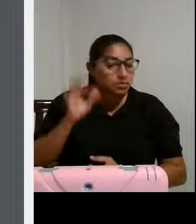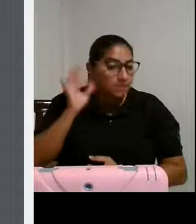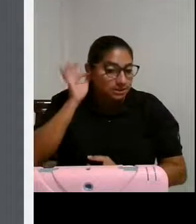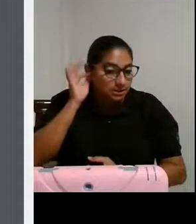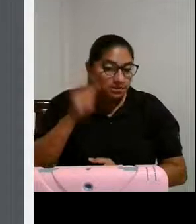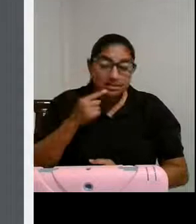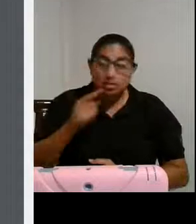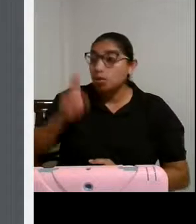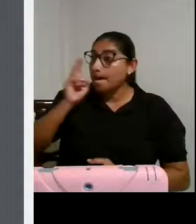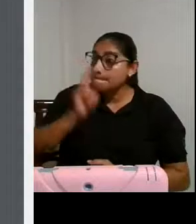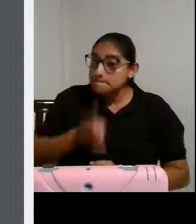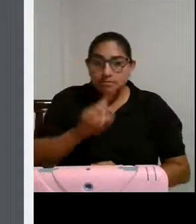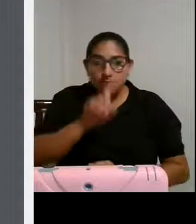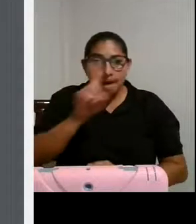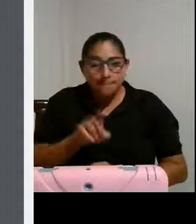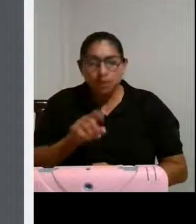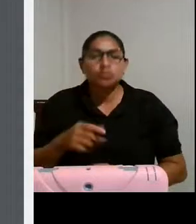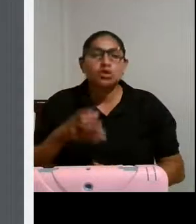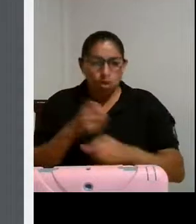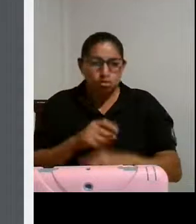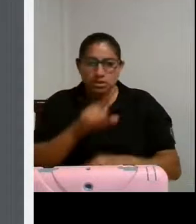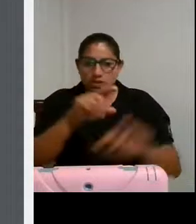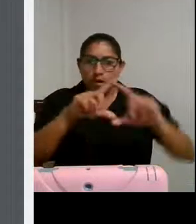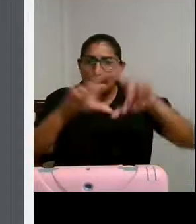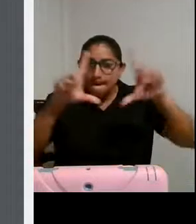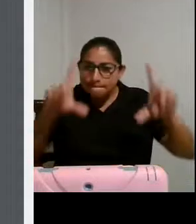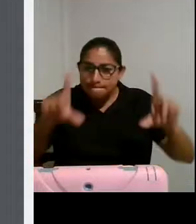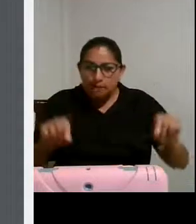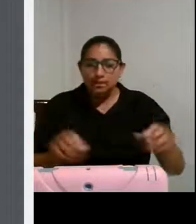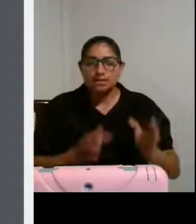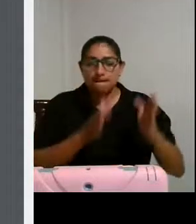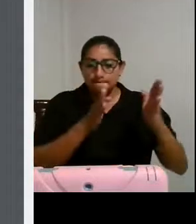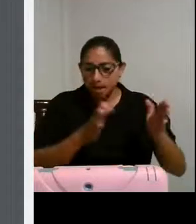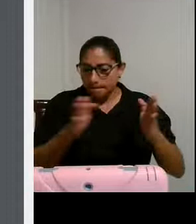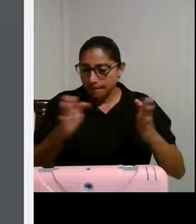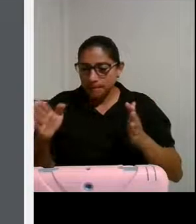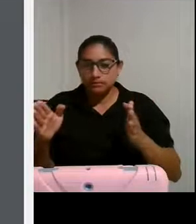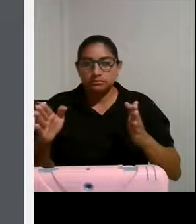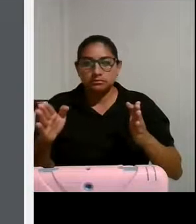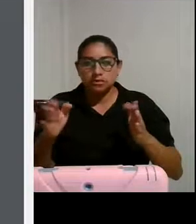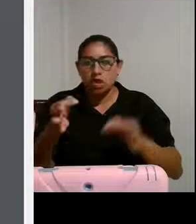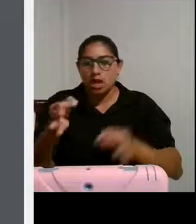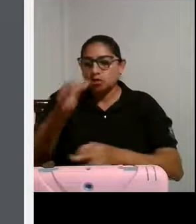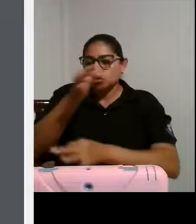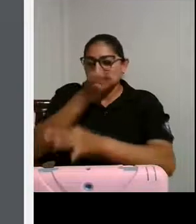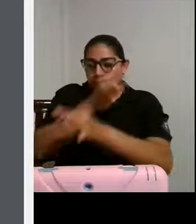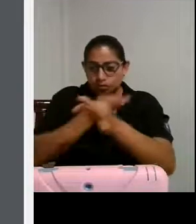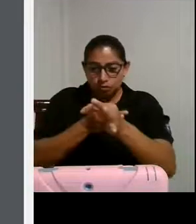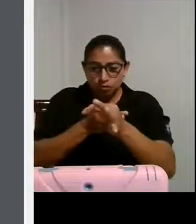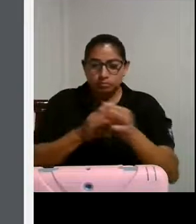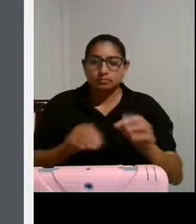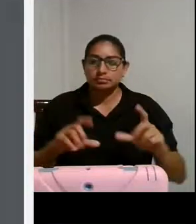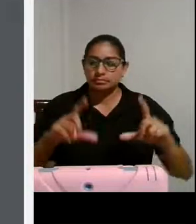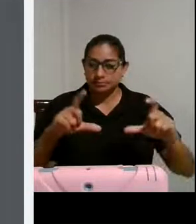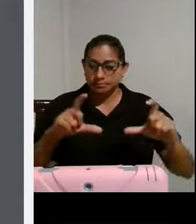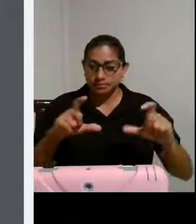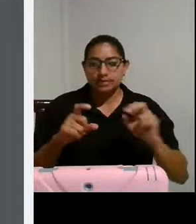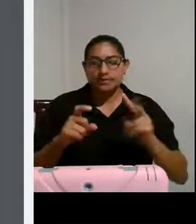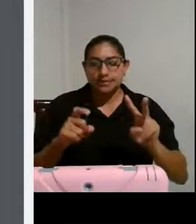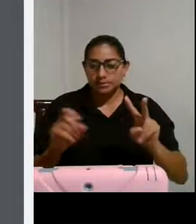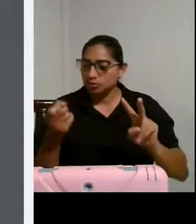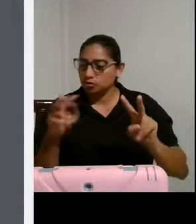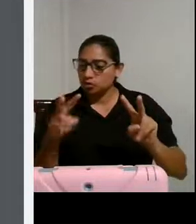yo normalmente lo hago como usted lo tiene ahí en la pantalla. O sea, yo hago la ujú. sustitución, Sí. pero lo que es el cálculo de